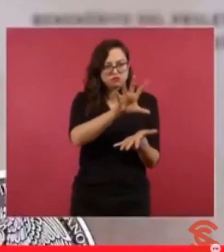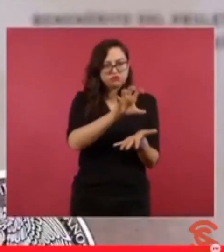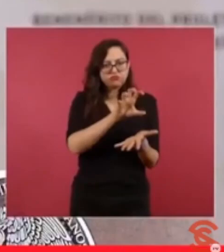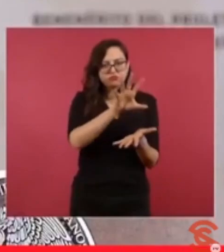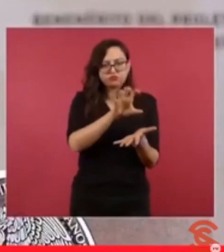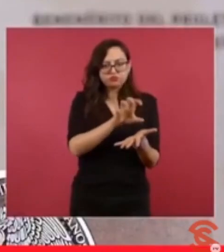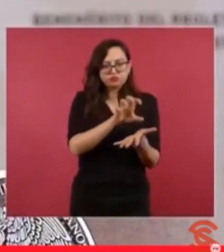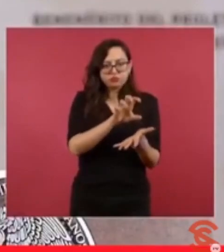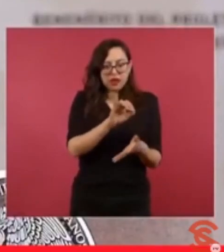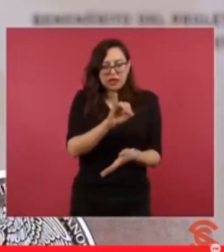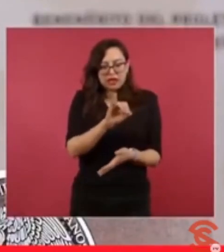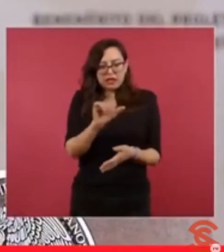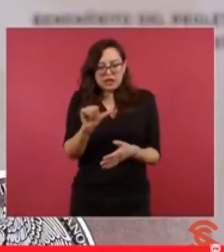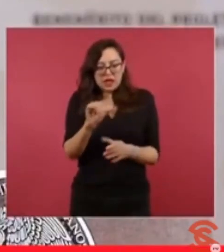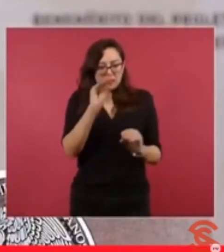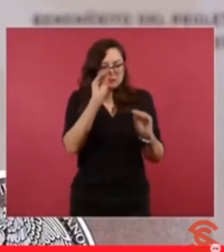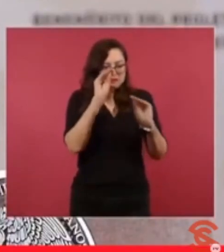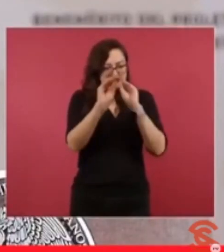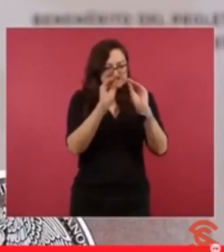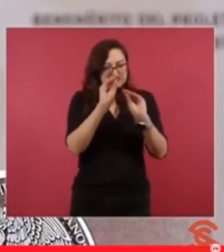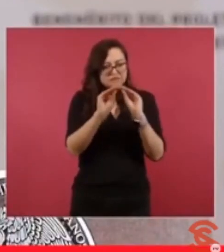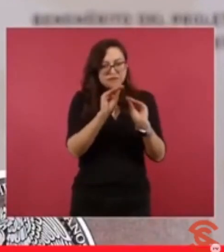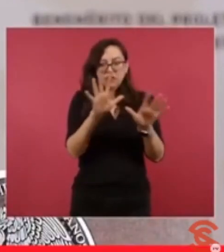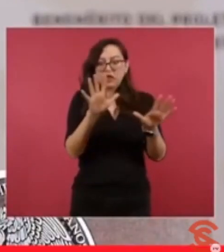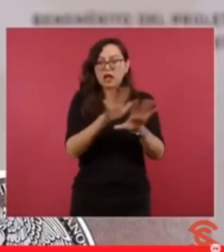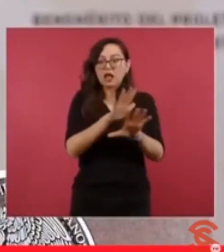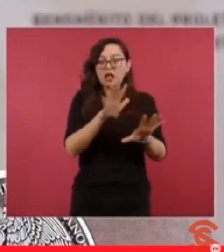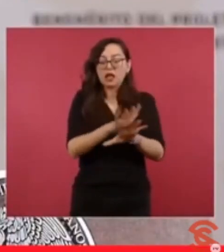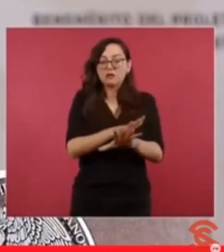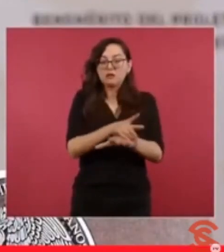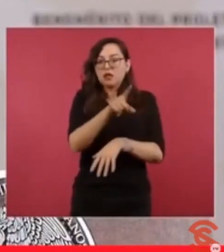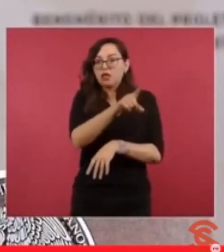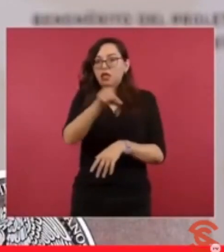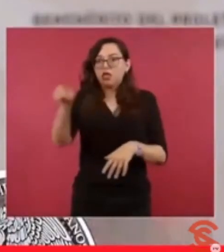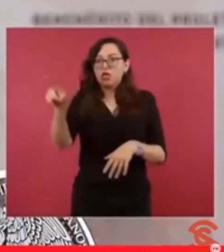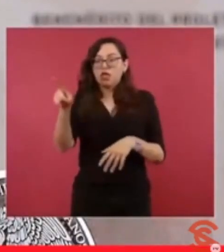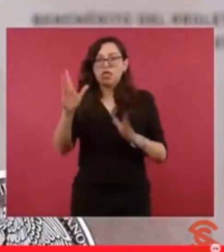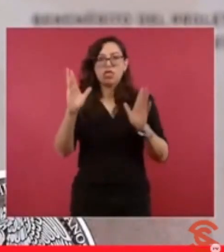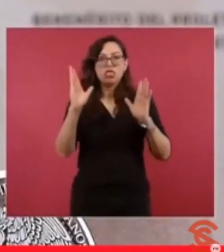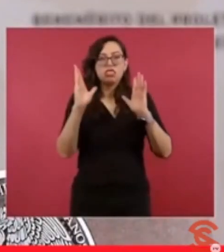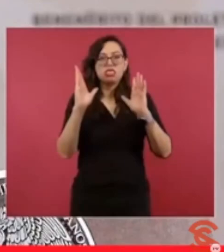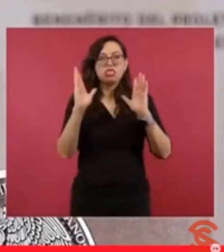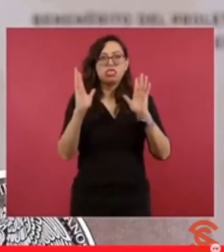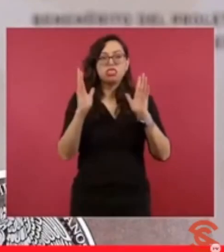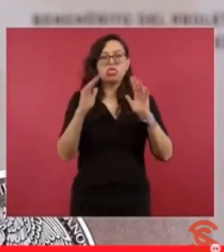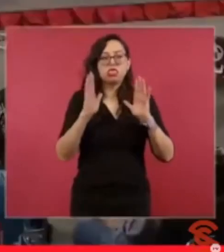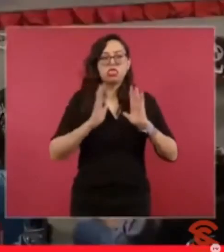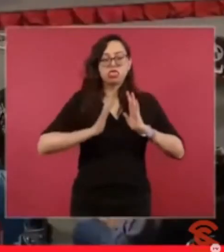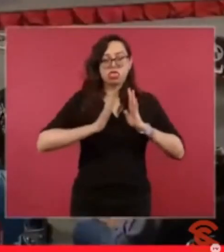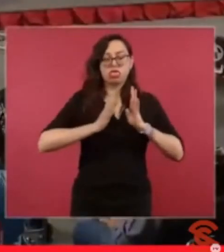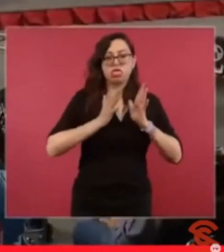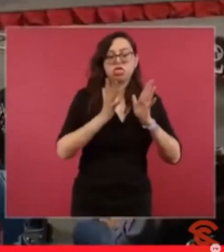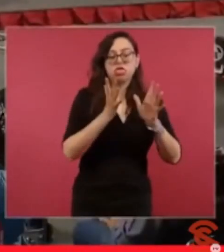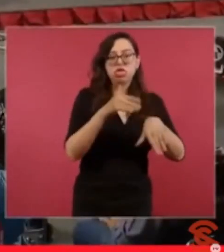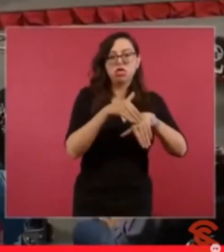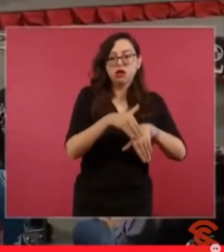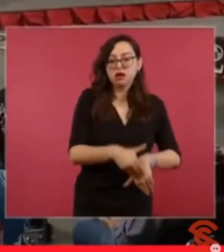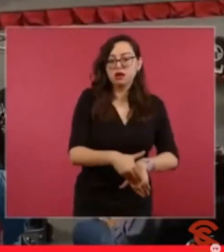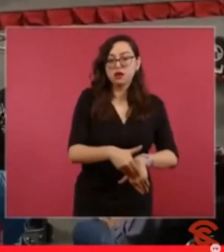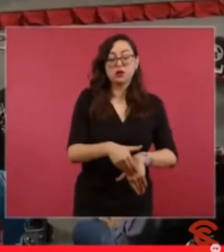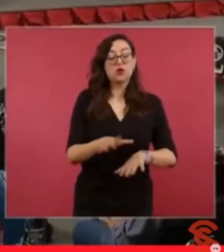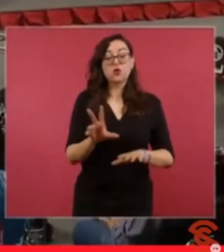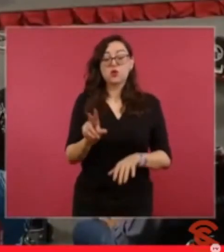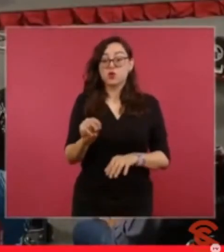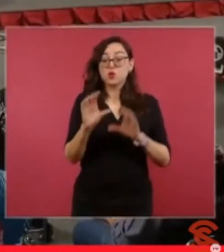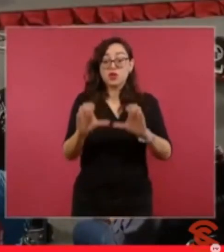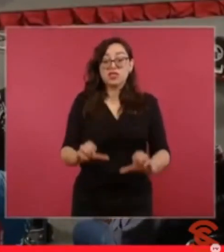barata, y ustedes la pueden ver a través de internet. Un hallazgo sobre los fraudes es que se publican usando